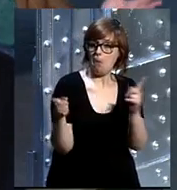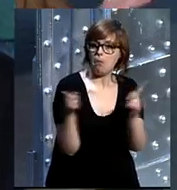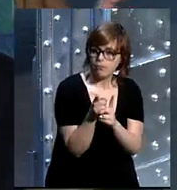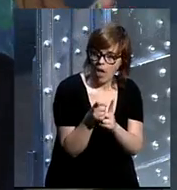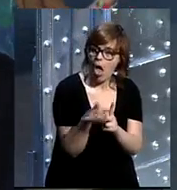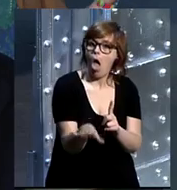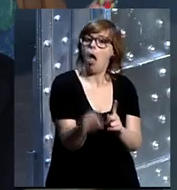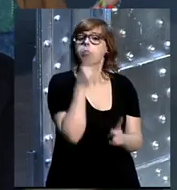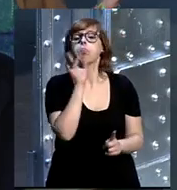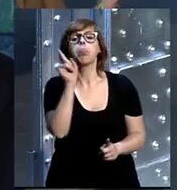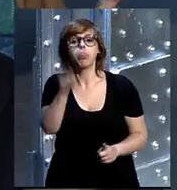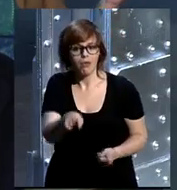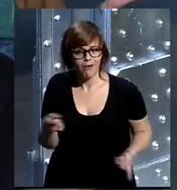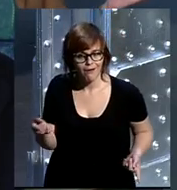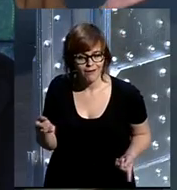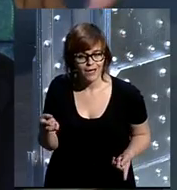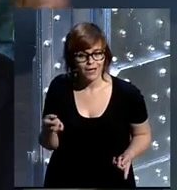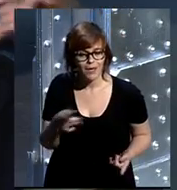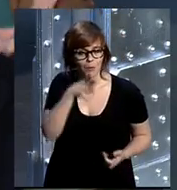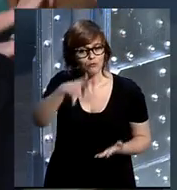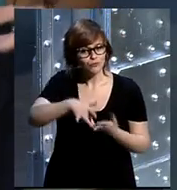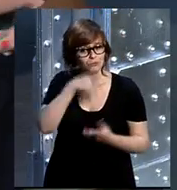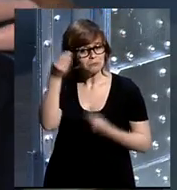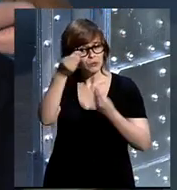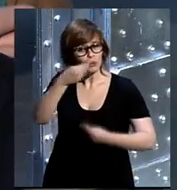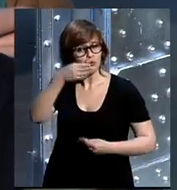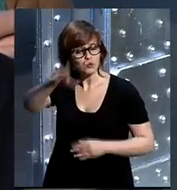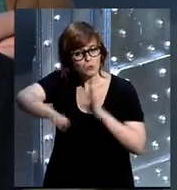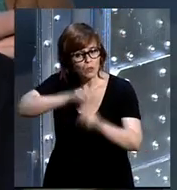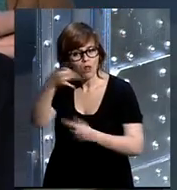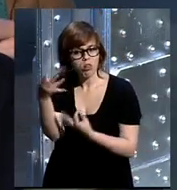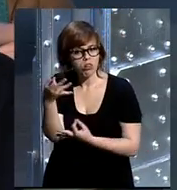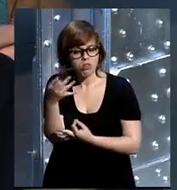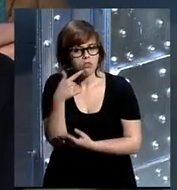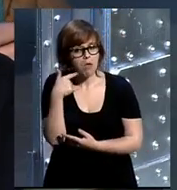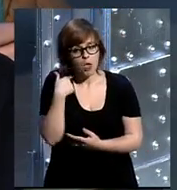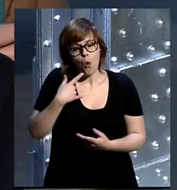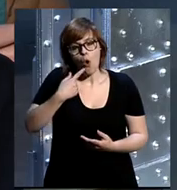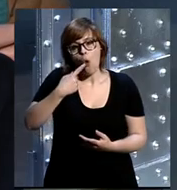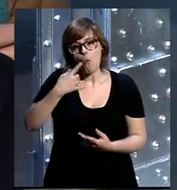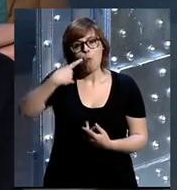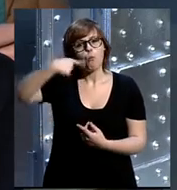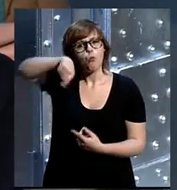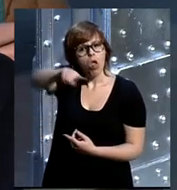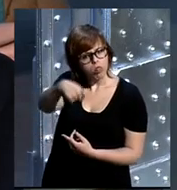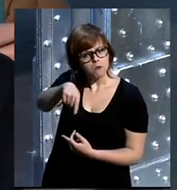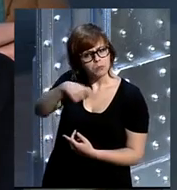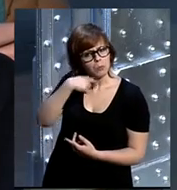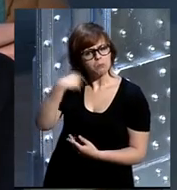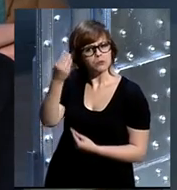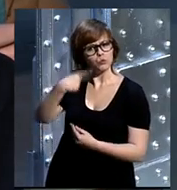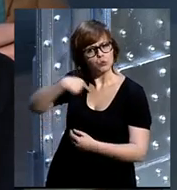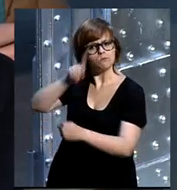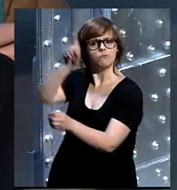yo creo que, en ese sentido los consumidores pueden jugar, o podemos, porque me incluyo,